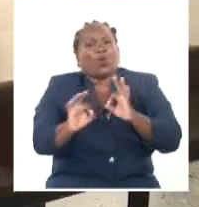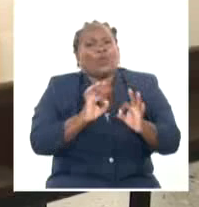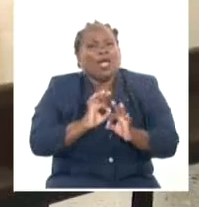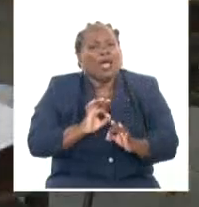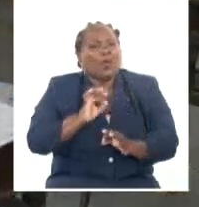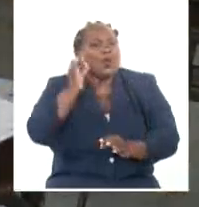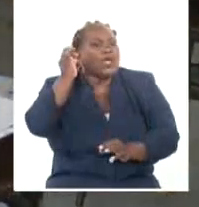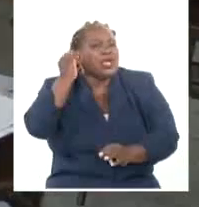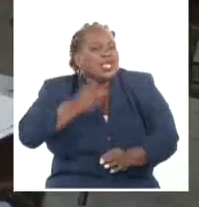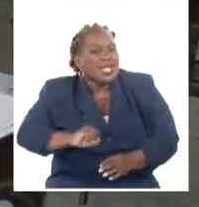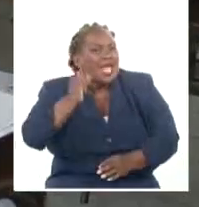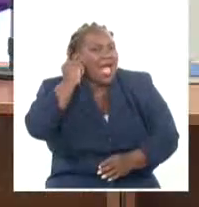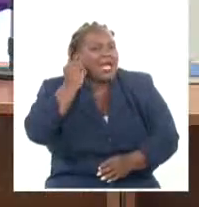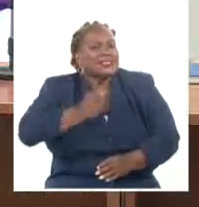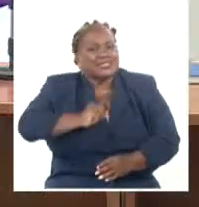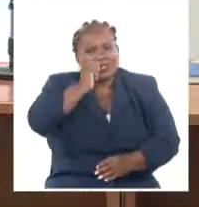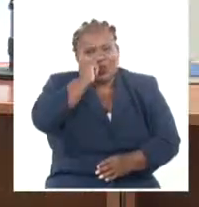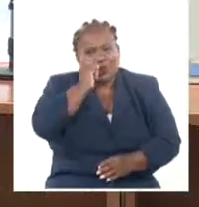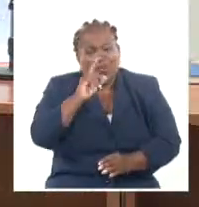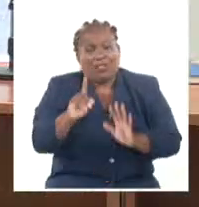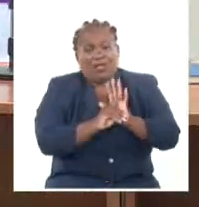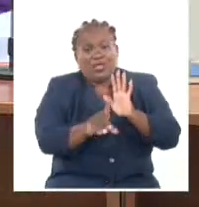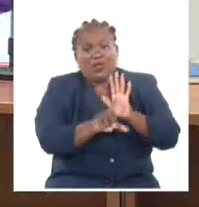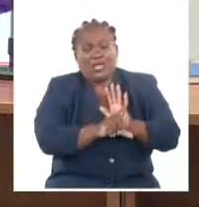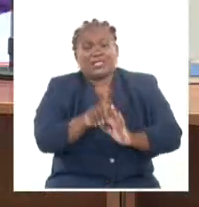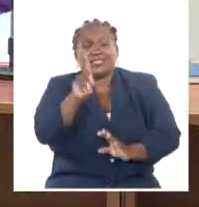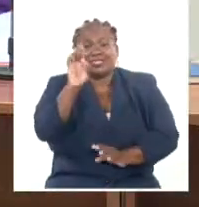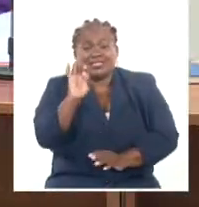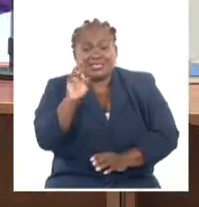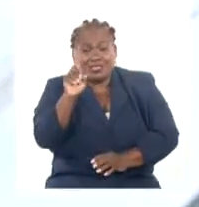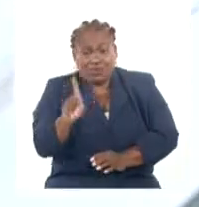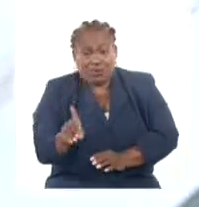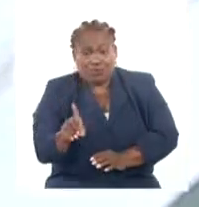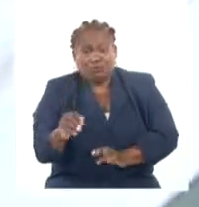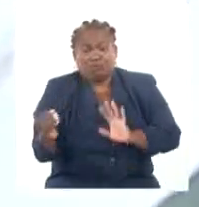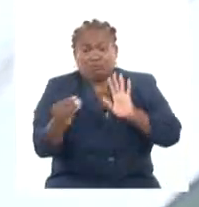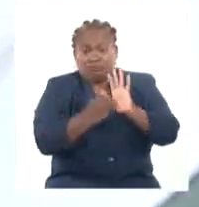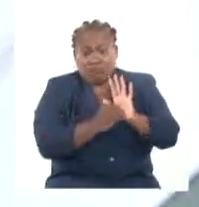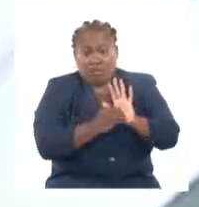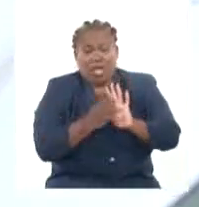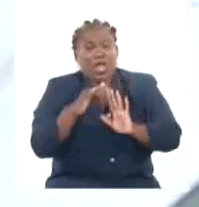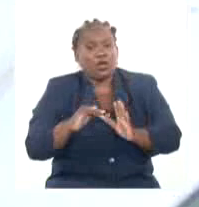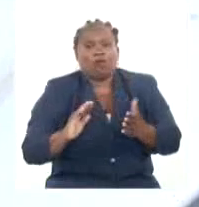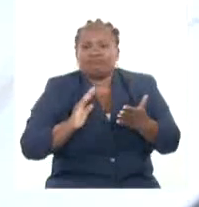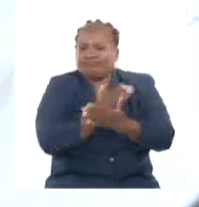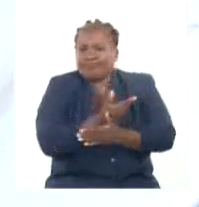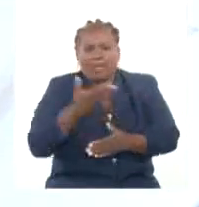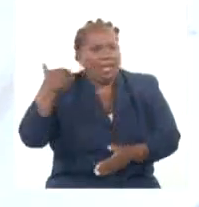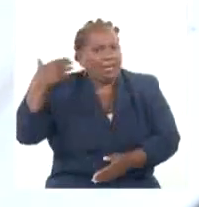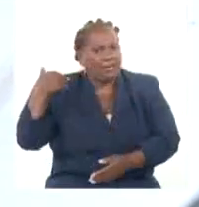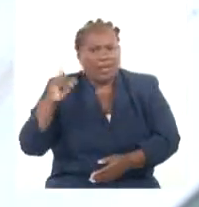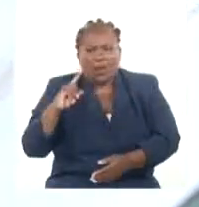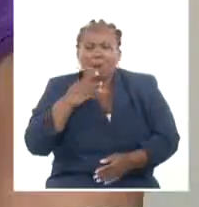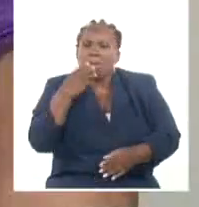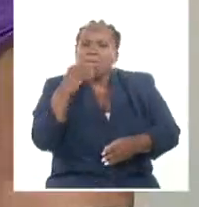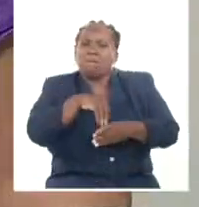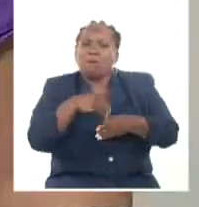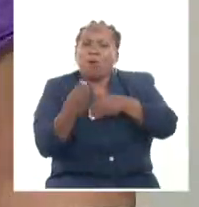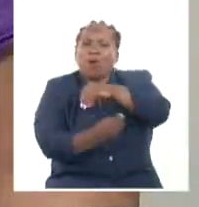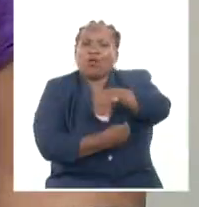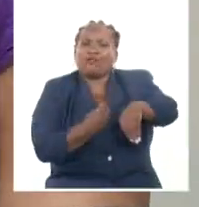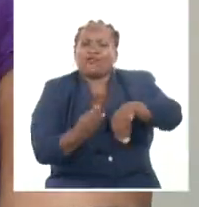hija el decreto ley 71 publicado en la gaceta oficial no deroga la anterior sino que lo modifican